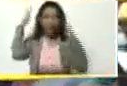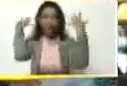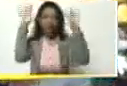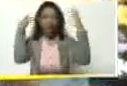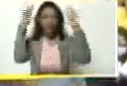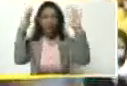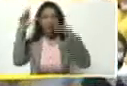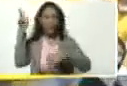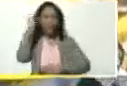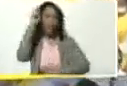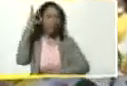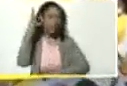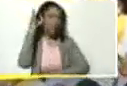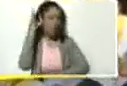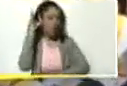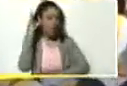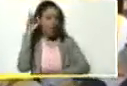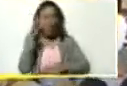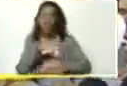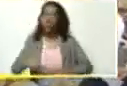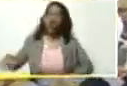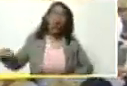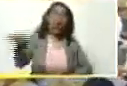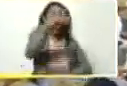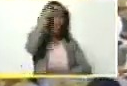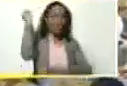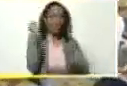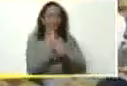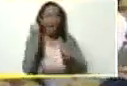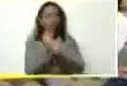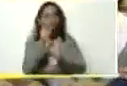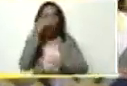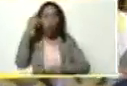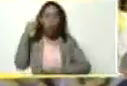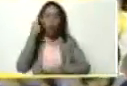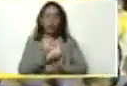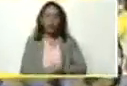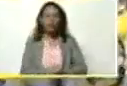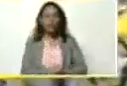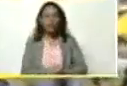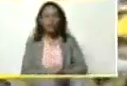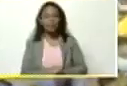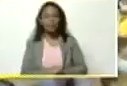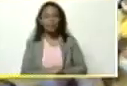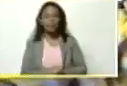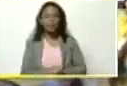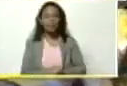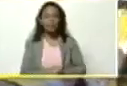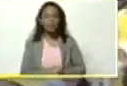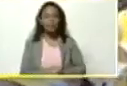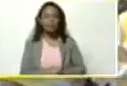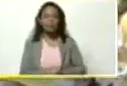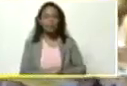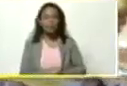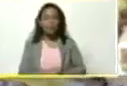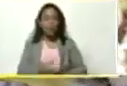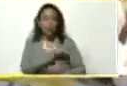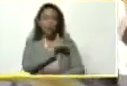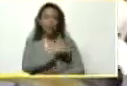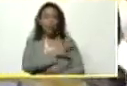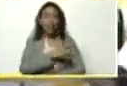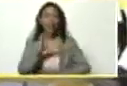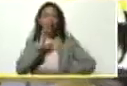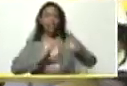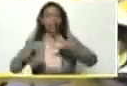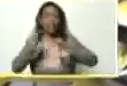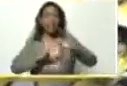las profesoras, a todos los obreros, obreras, trabajadores, trabajadoras de la Universidad de las